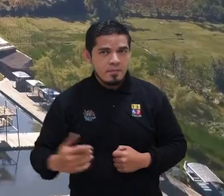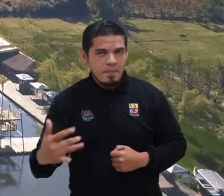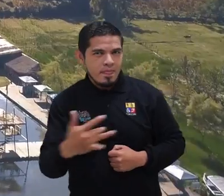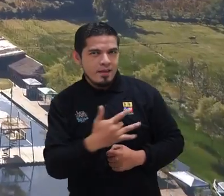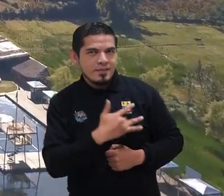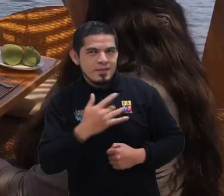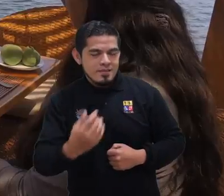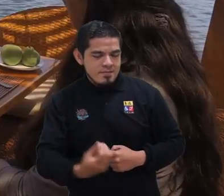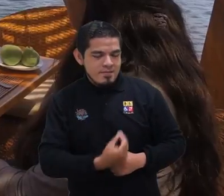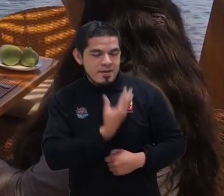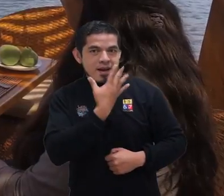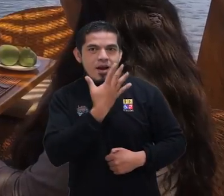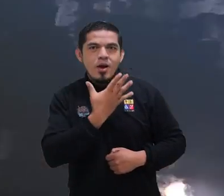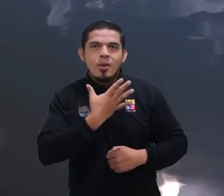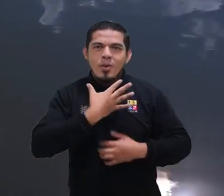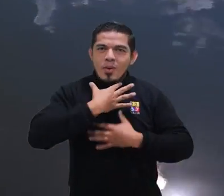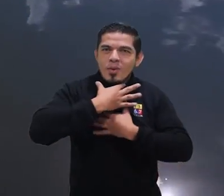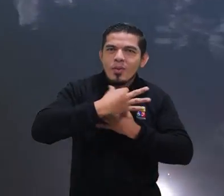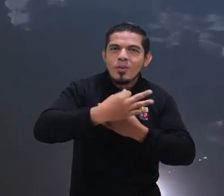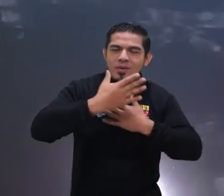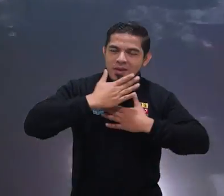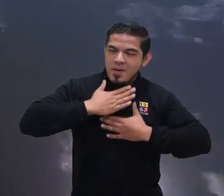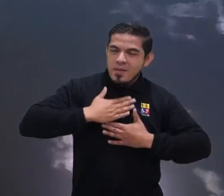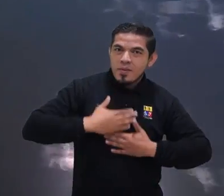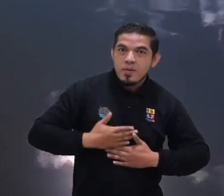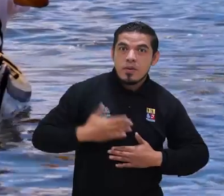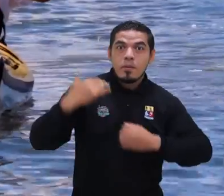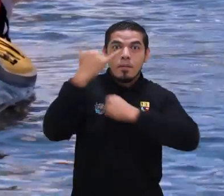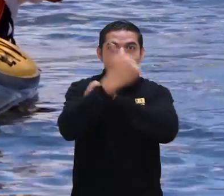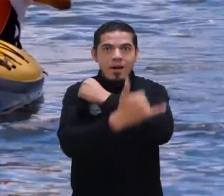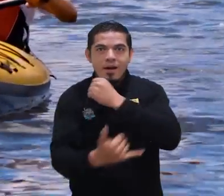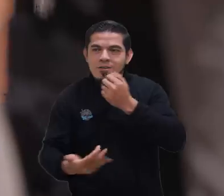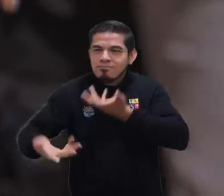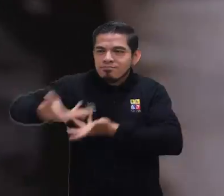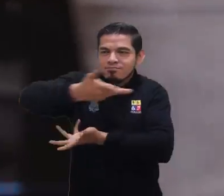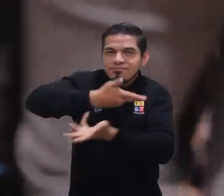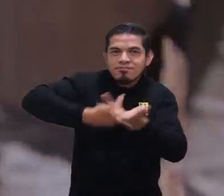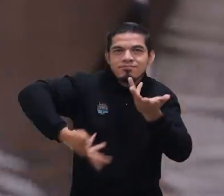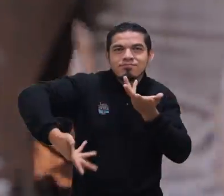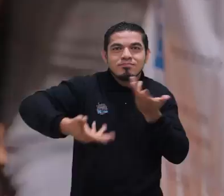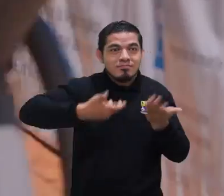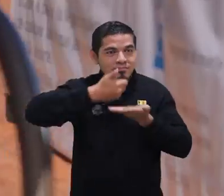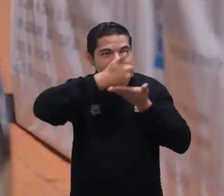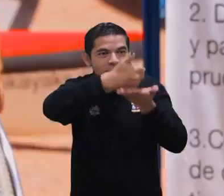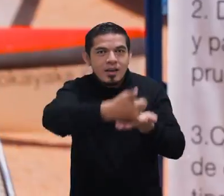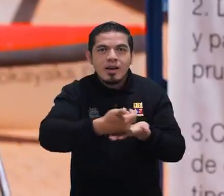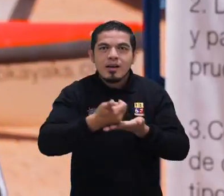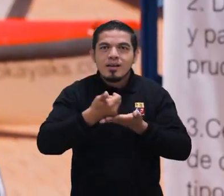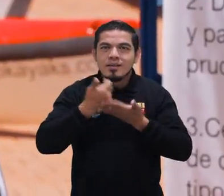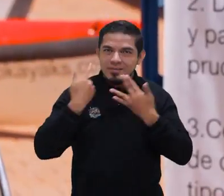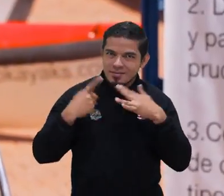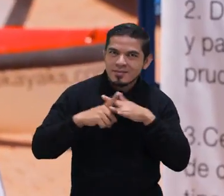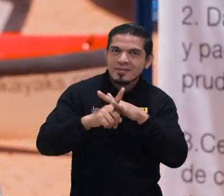Siente la emoción y el placer que te ofrece este país abundante, generoso, inclusivo.